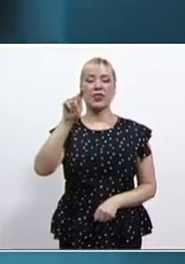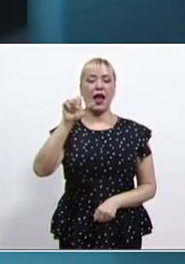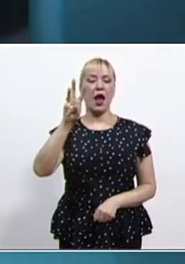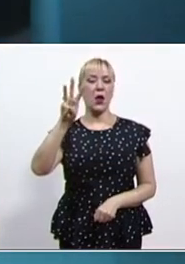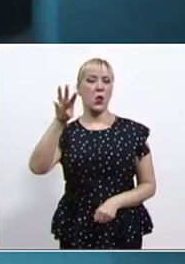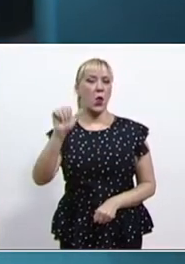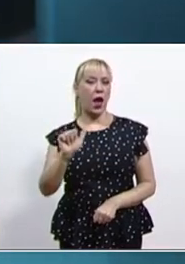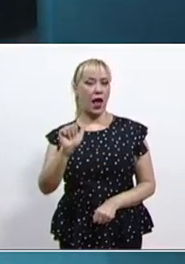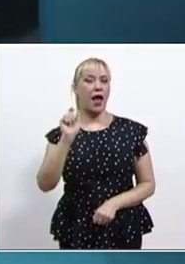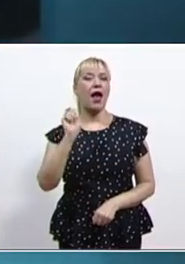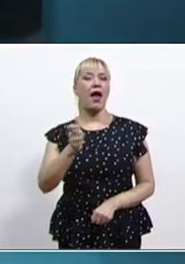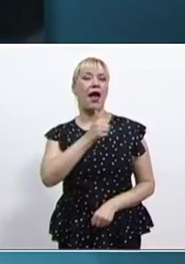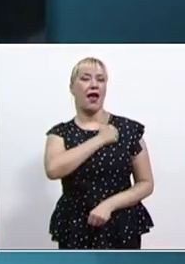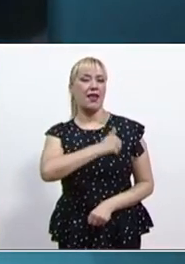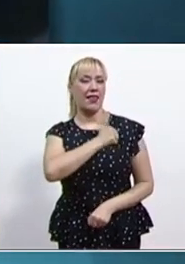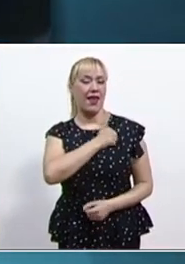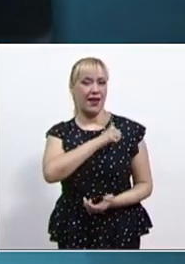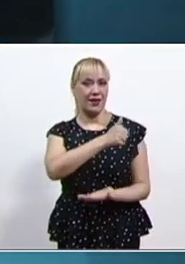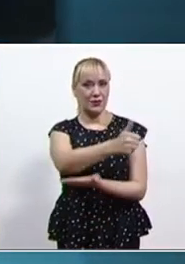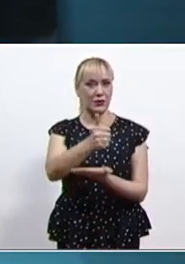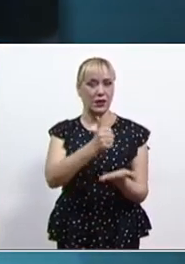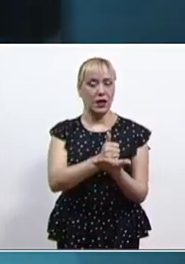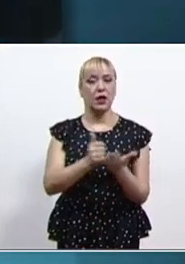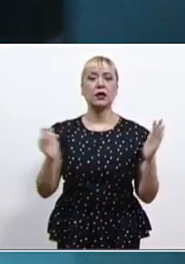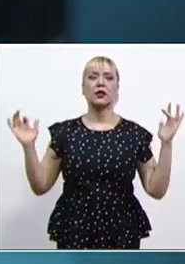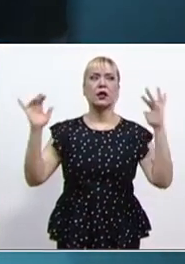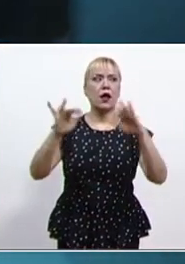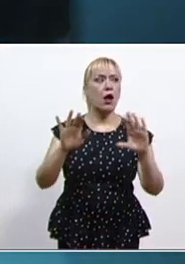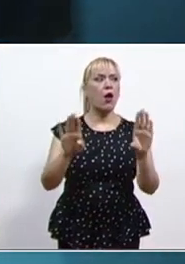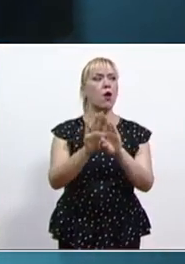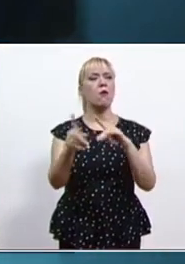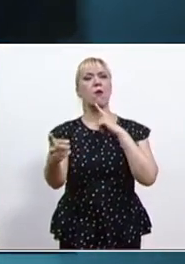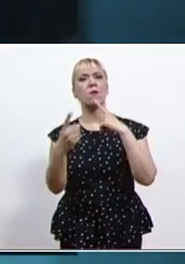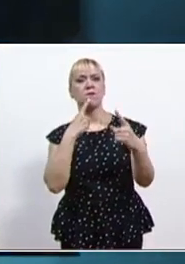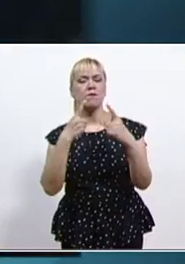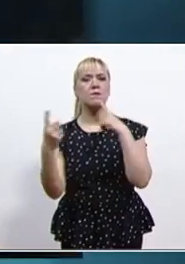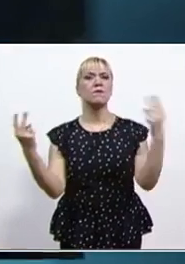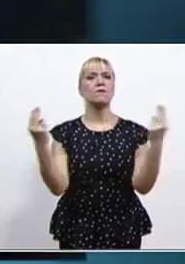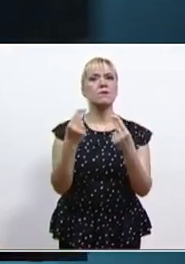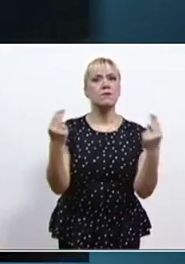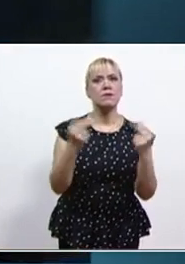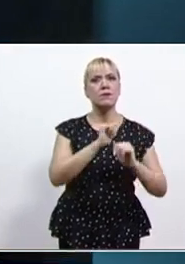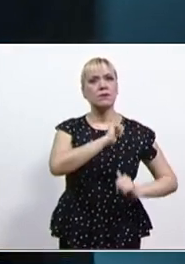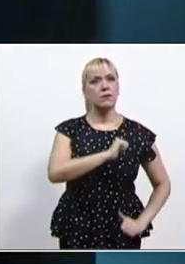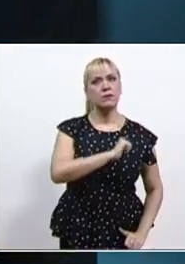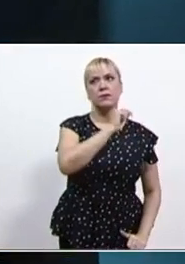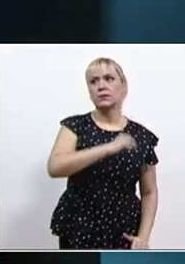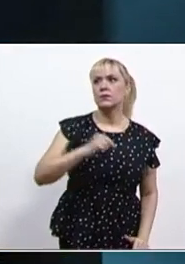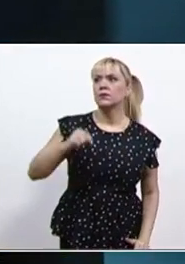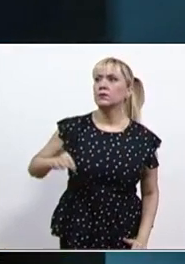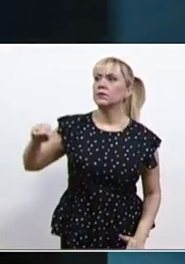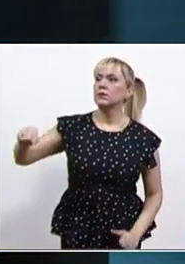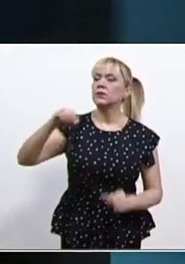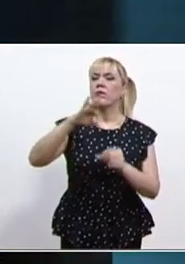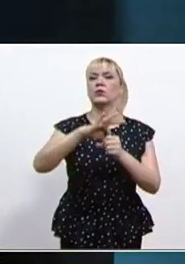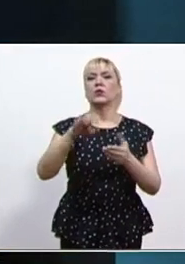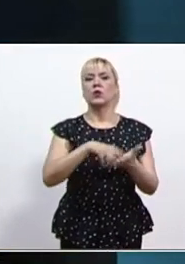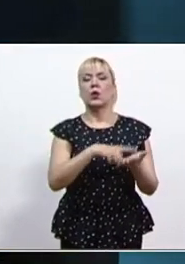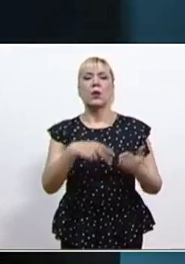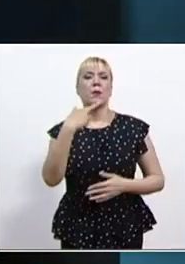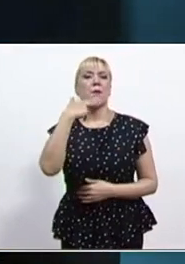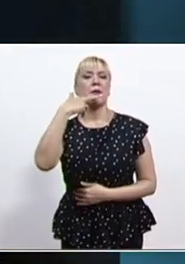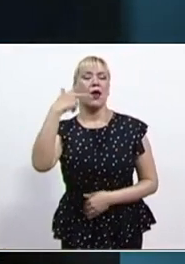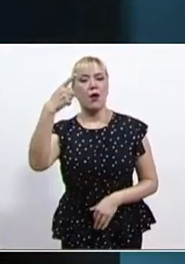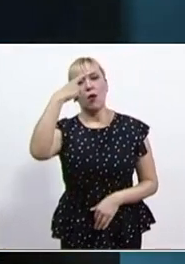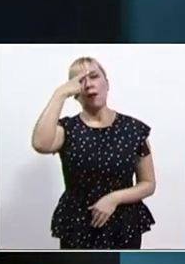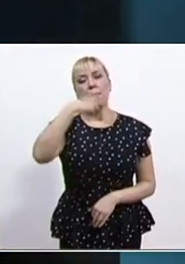de conocimientos y mejores prácticas para fortalecer las capacidades institucionales de las autoridades electorales y mejorar el modo en el que se llevan